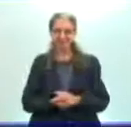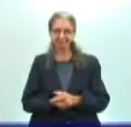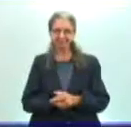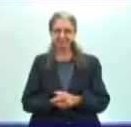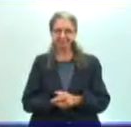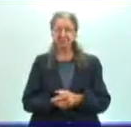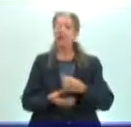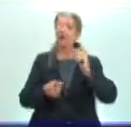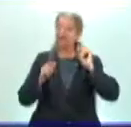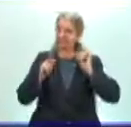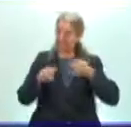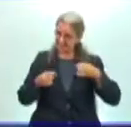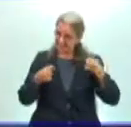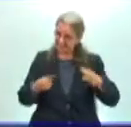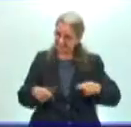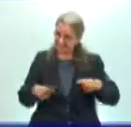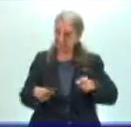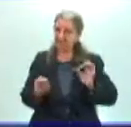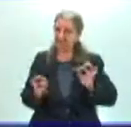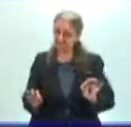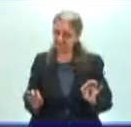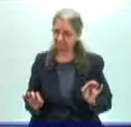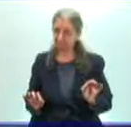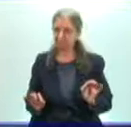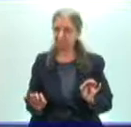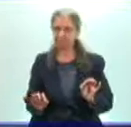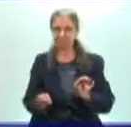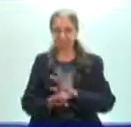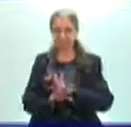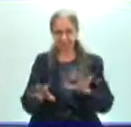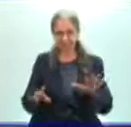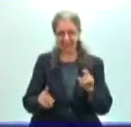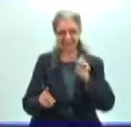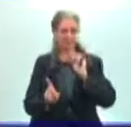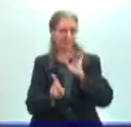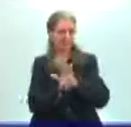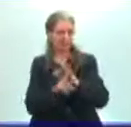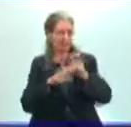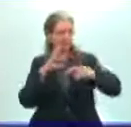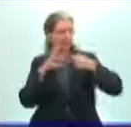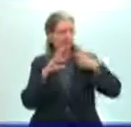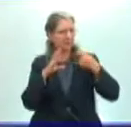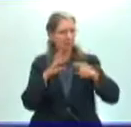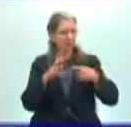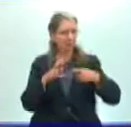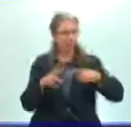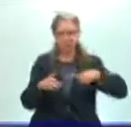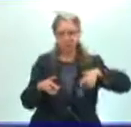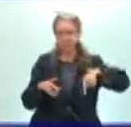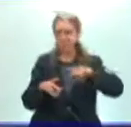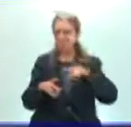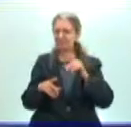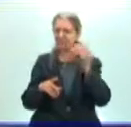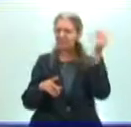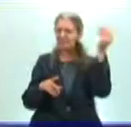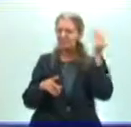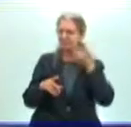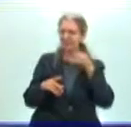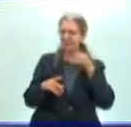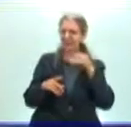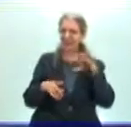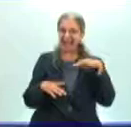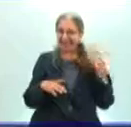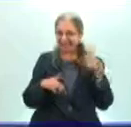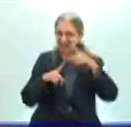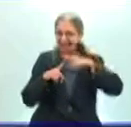Estoy segura que inmediatamente que comenzó a rodar el video, te percataste de qué